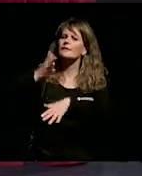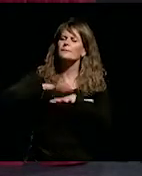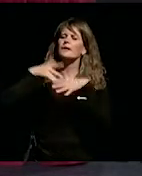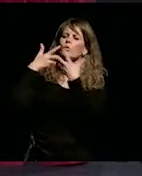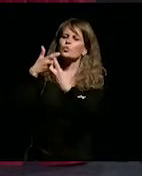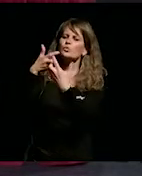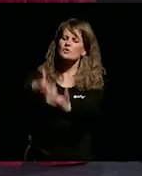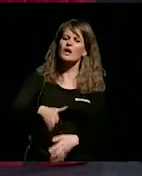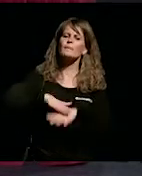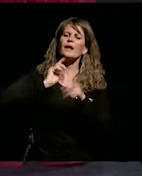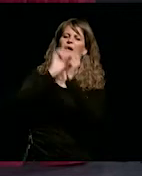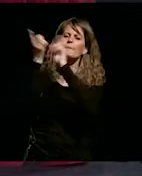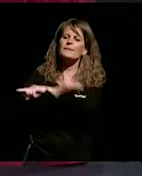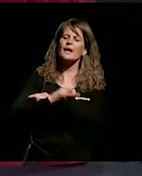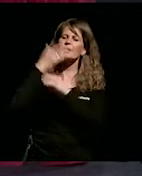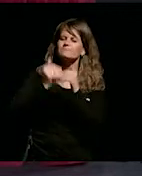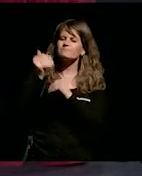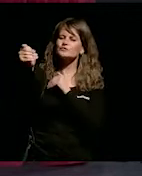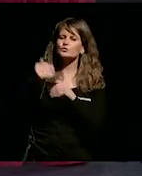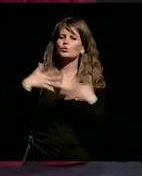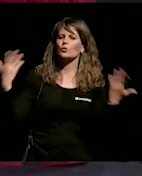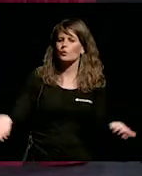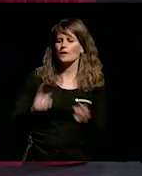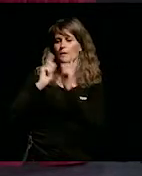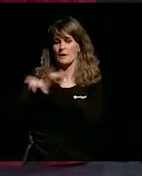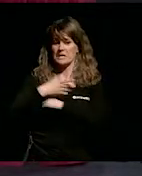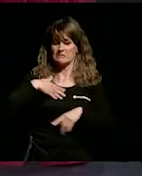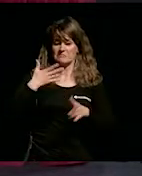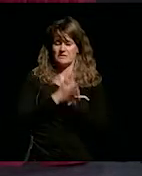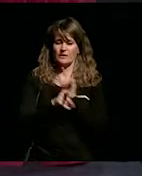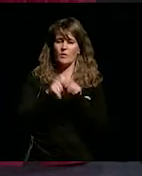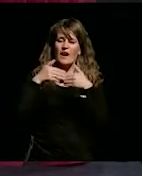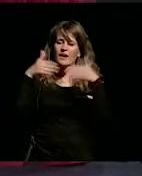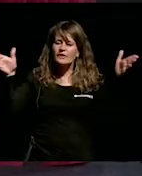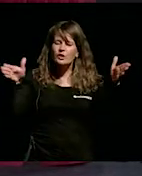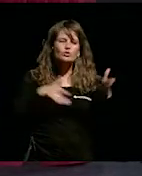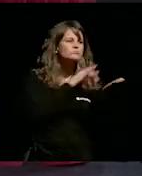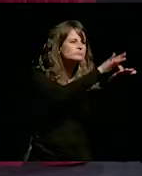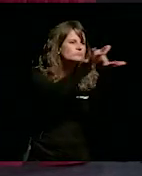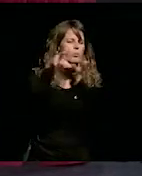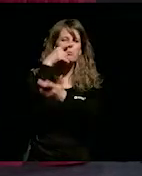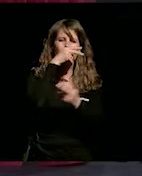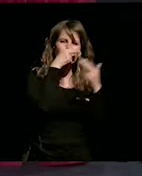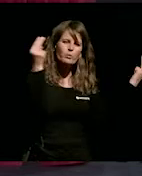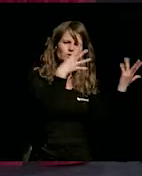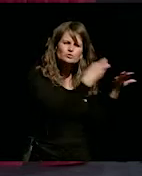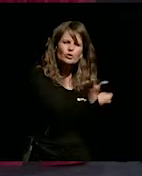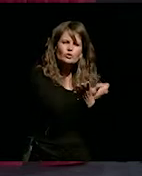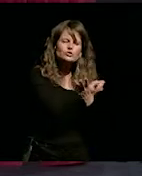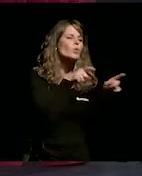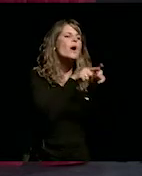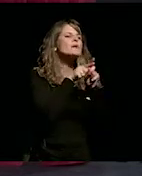luchar, para cambiar su destino. Y lo hacemos abiertamente, nos dirigimos a todos los públicos con una apertura de